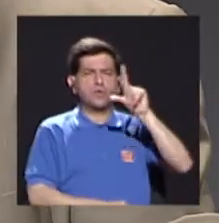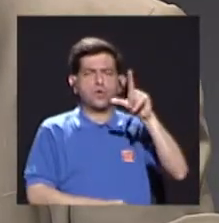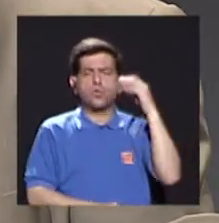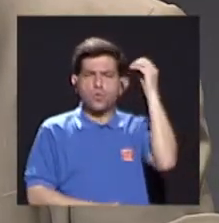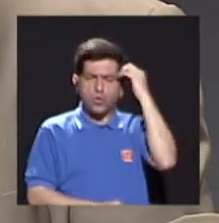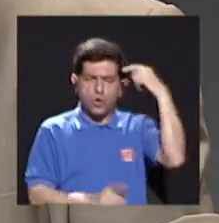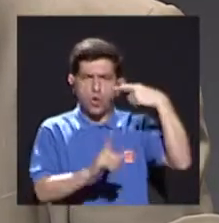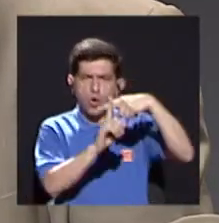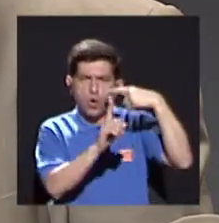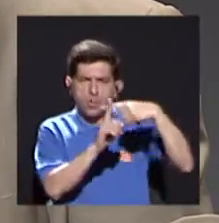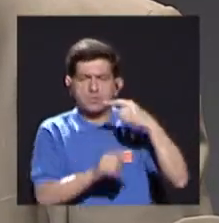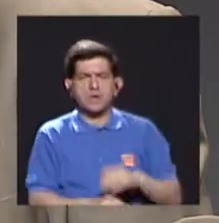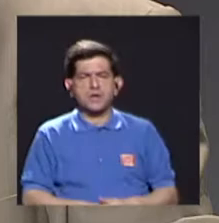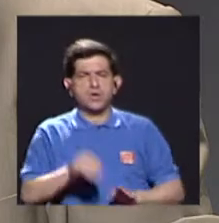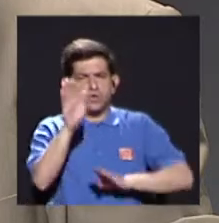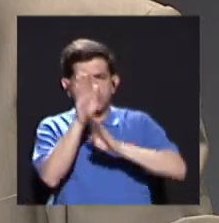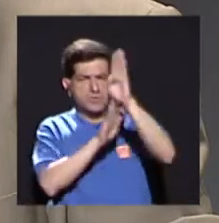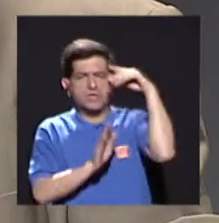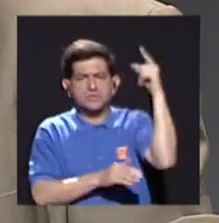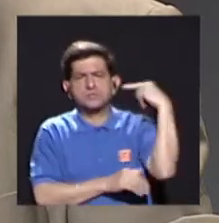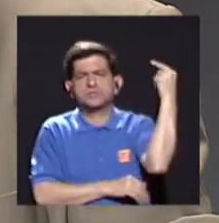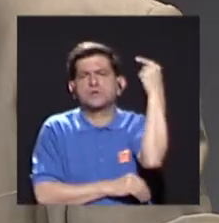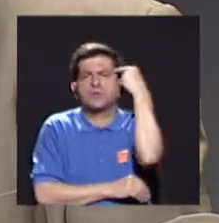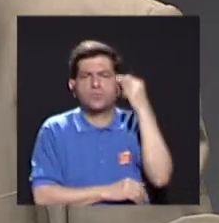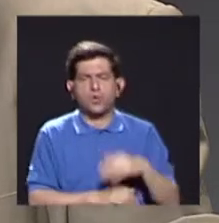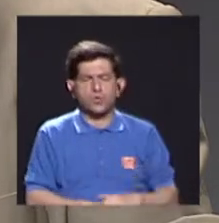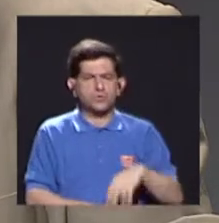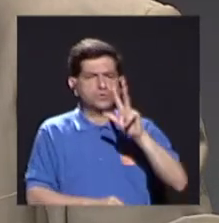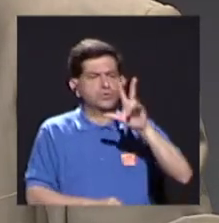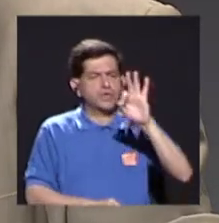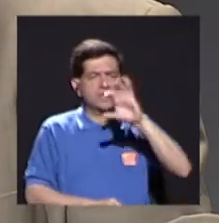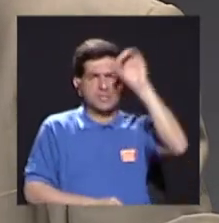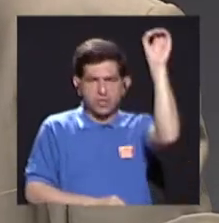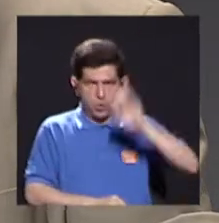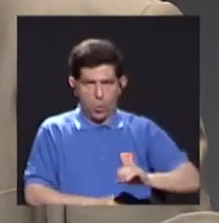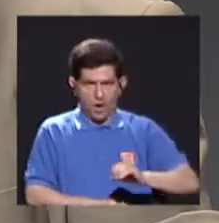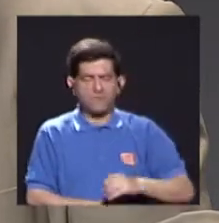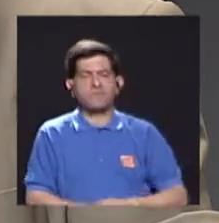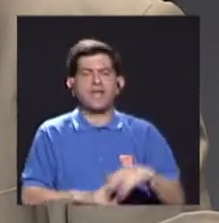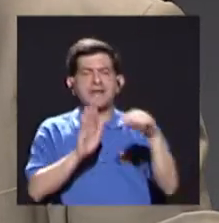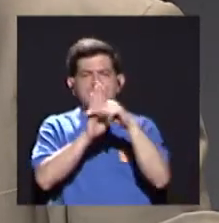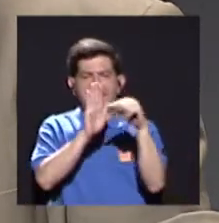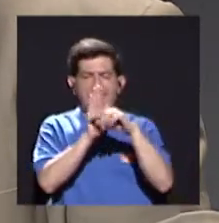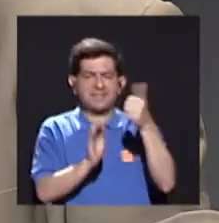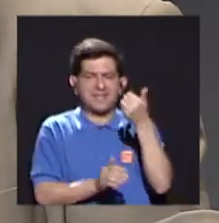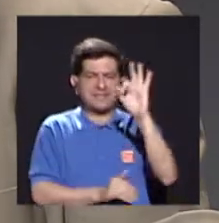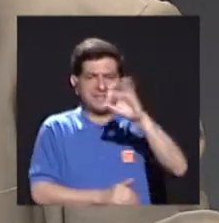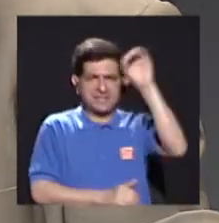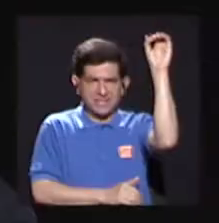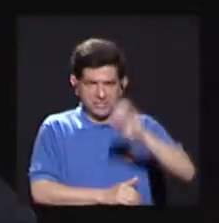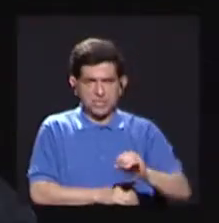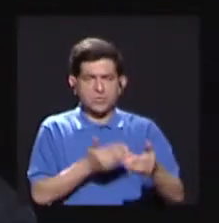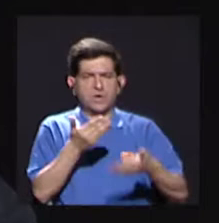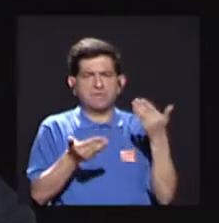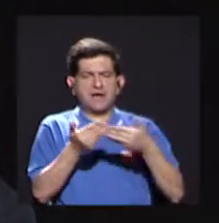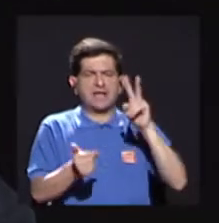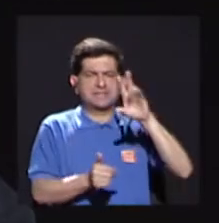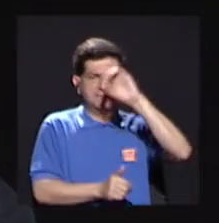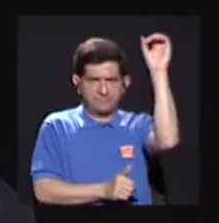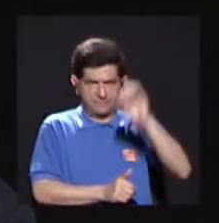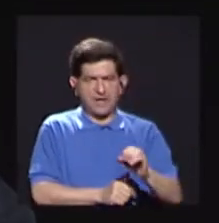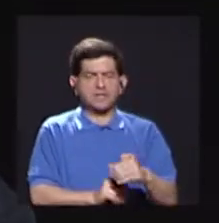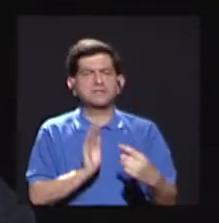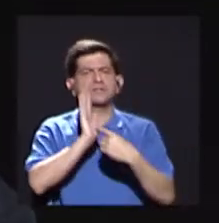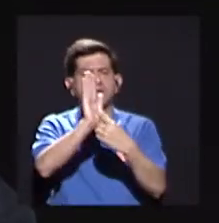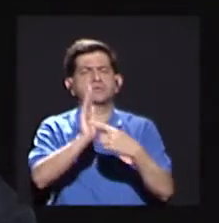opiniones positivas acerca del desempeño del gobierno eran del 39 por ciento y la negativa del 19 por ciento casi 20 por ciento y